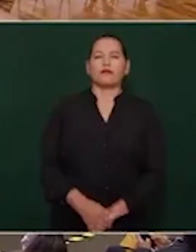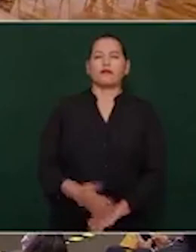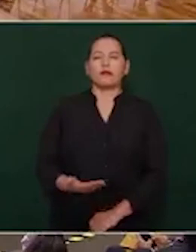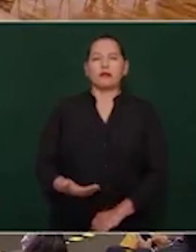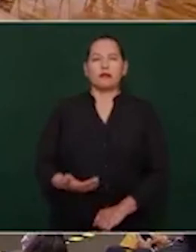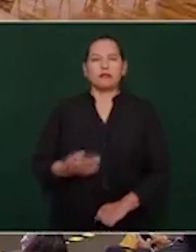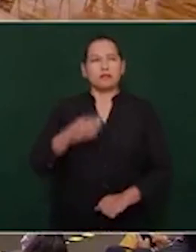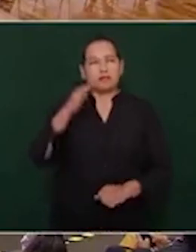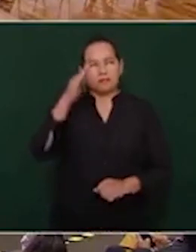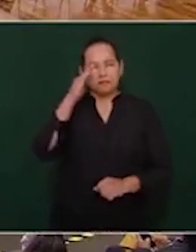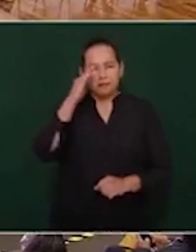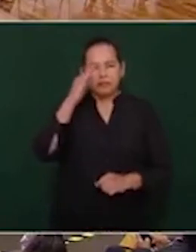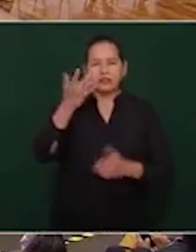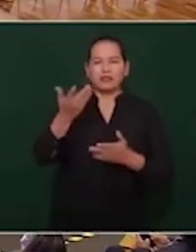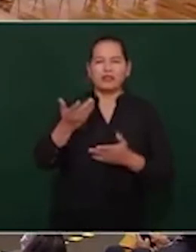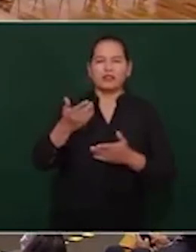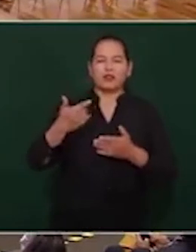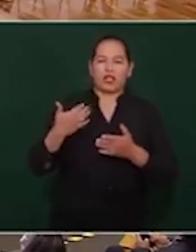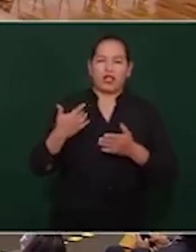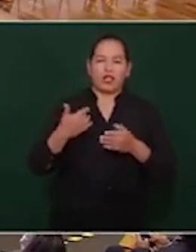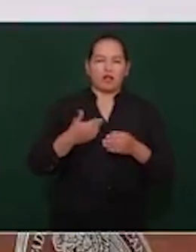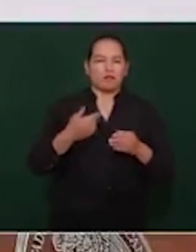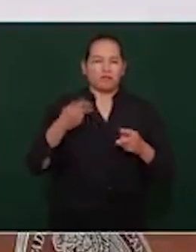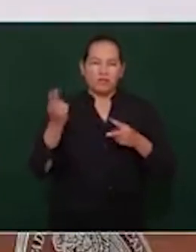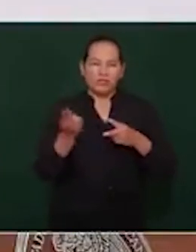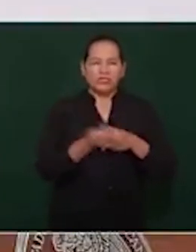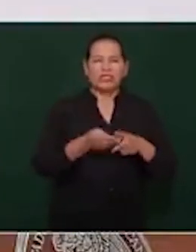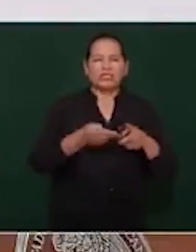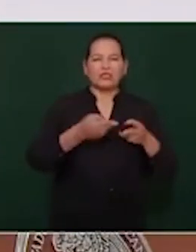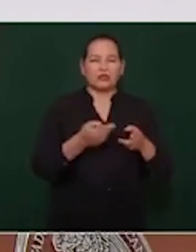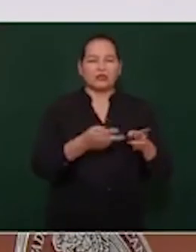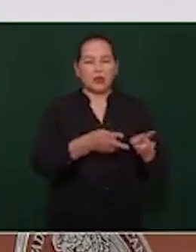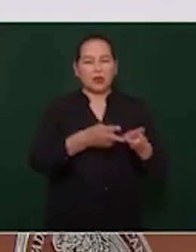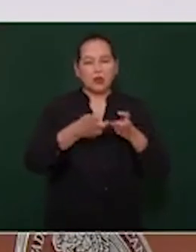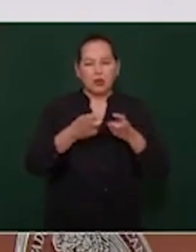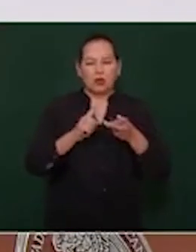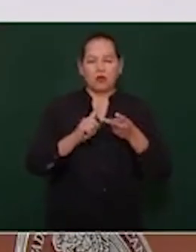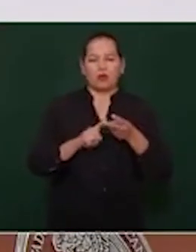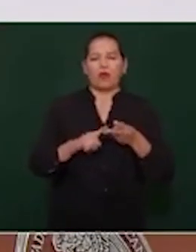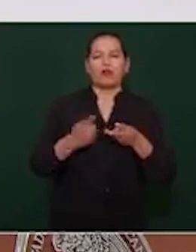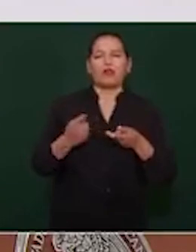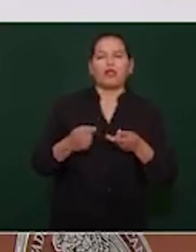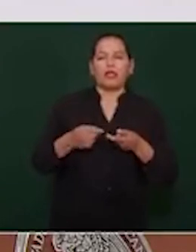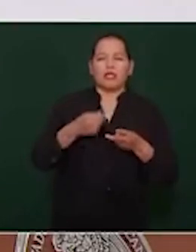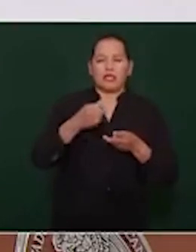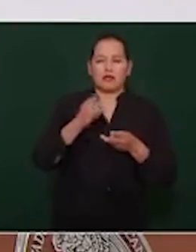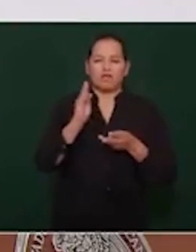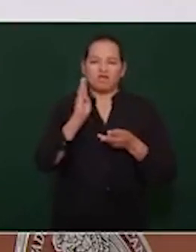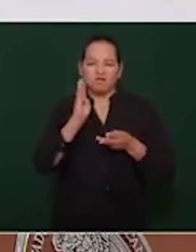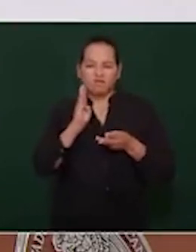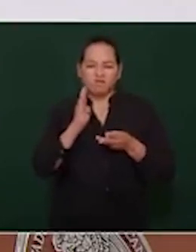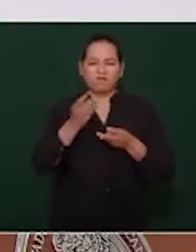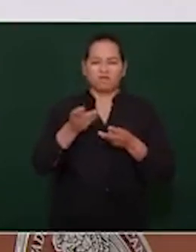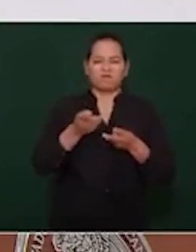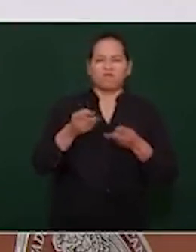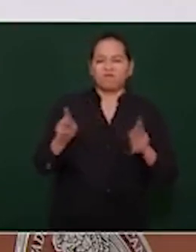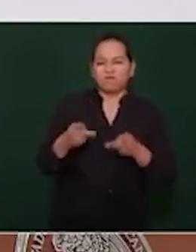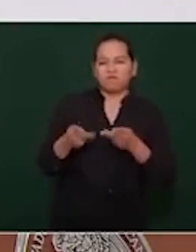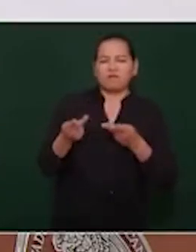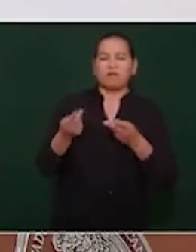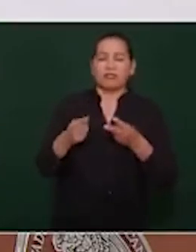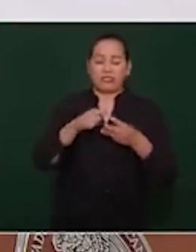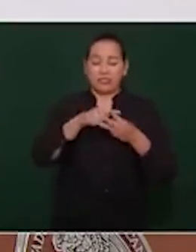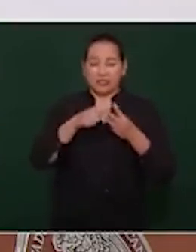Considerando los homicidios dolosos, robo de vehículos y narcomenudeo, tres delitos importantes, se concentran estos